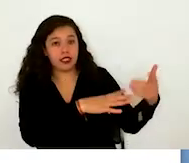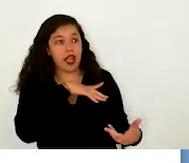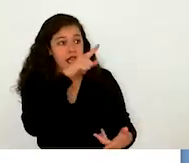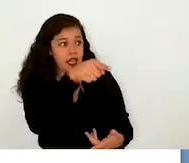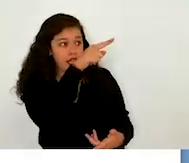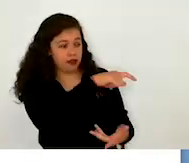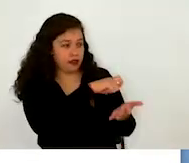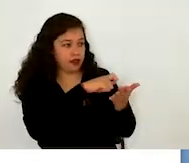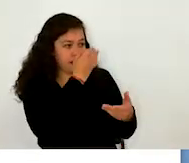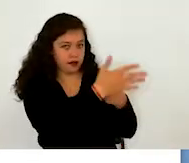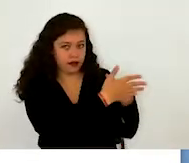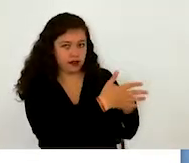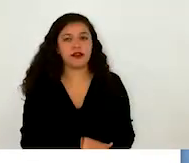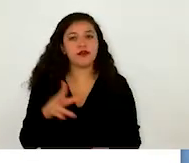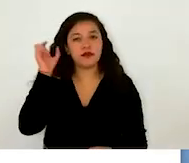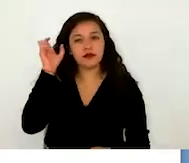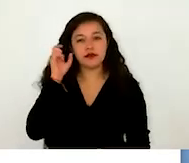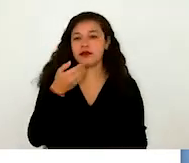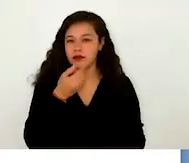se escucharon ok